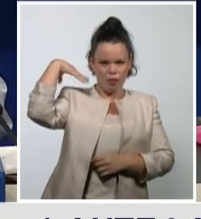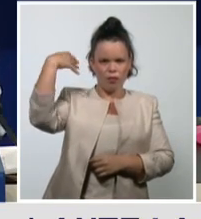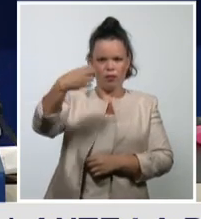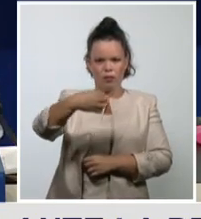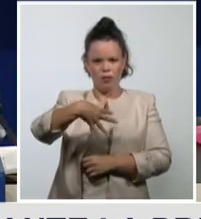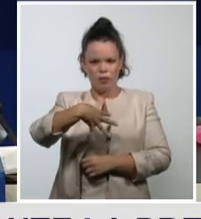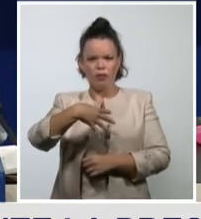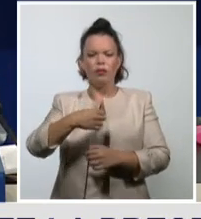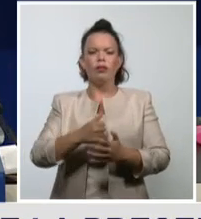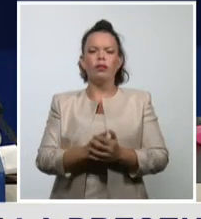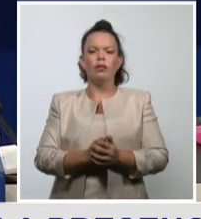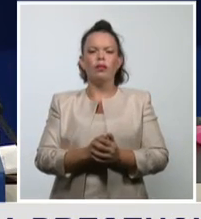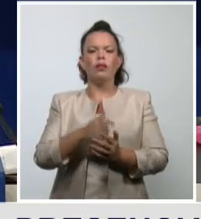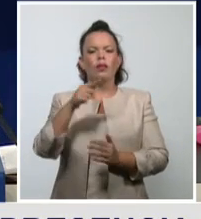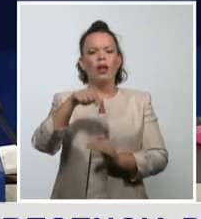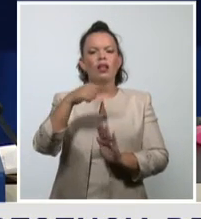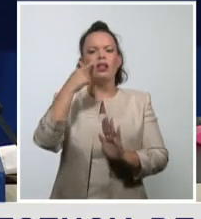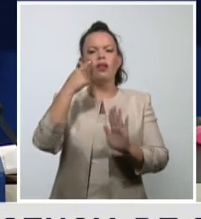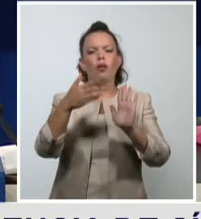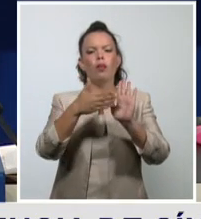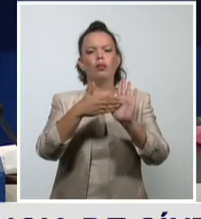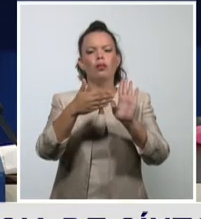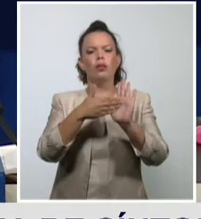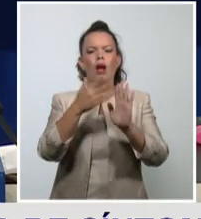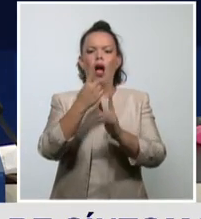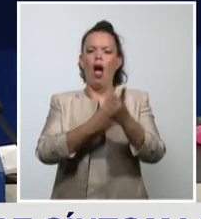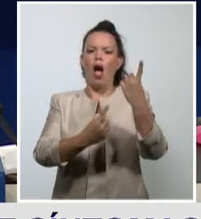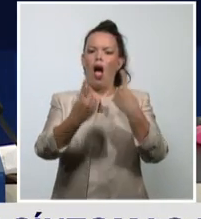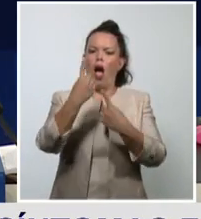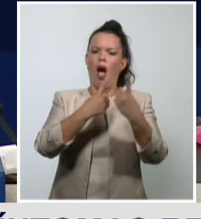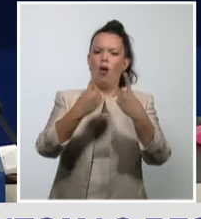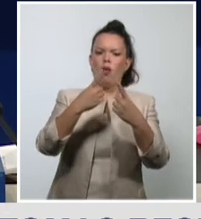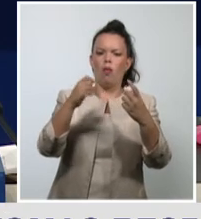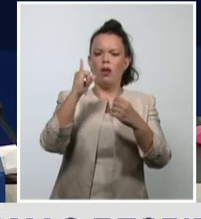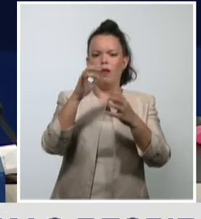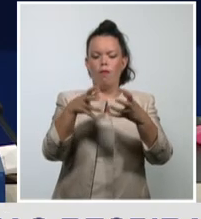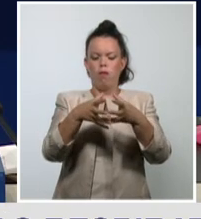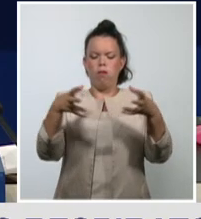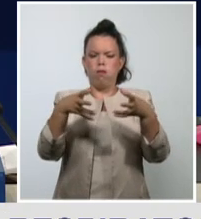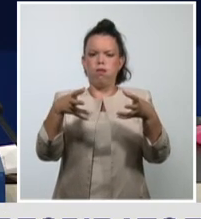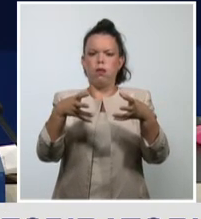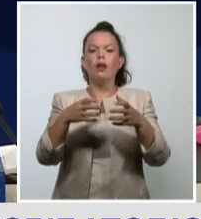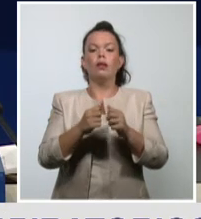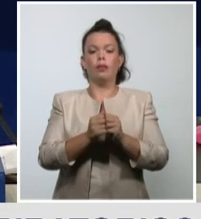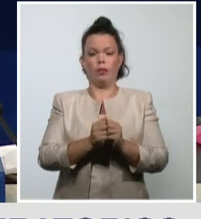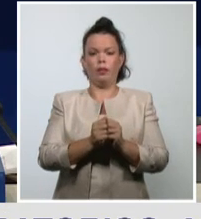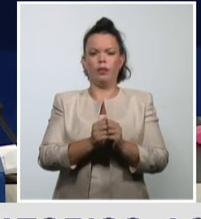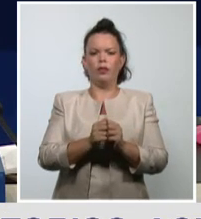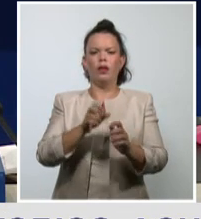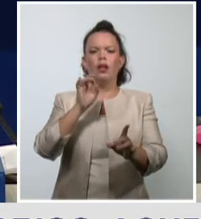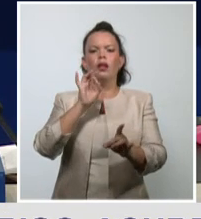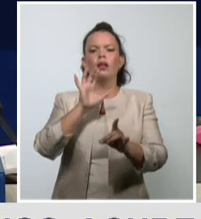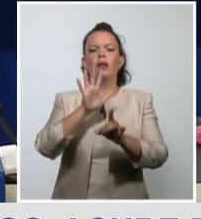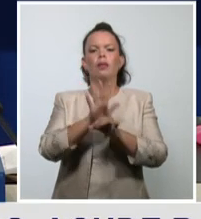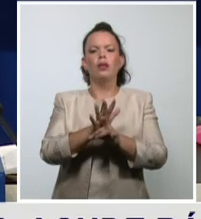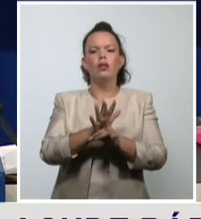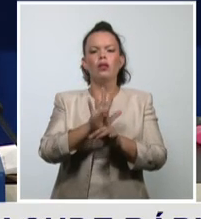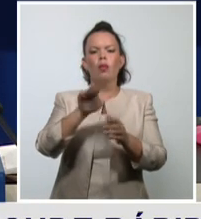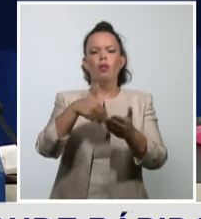se evidenciaron algunas lesiones inflamatorias y se le realiza la prueba